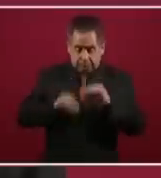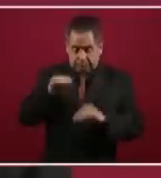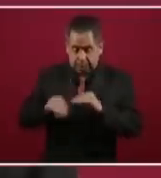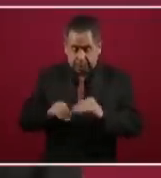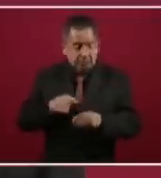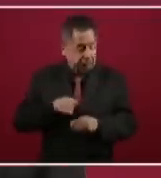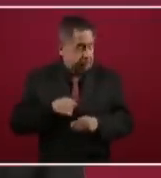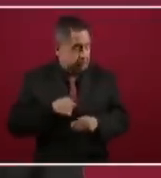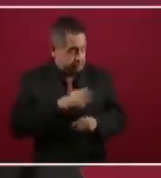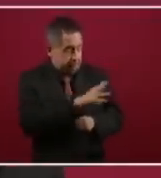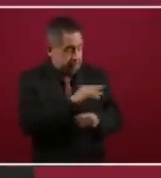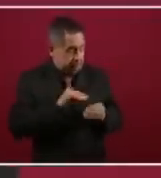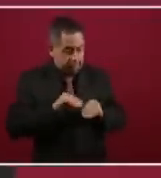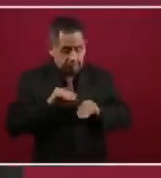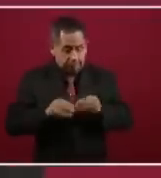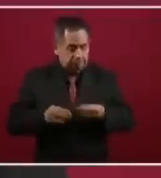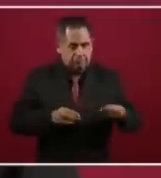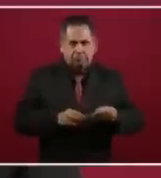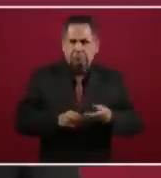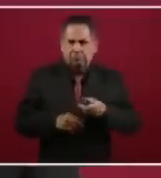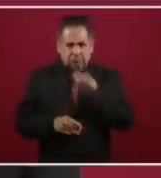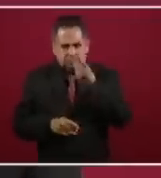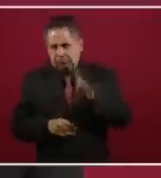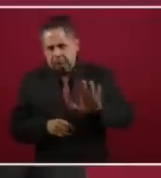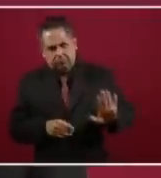Entonces, cuando les digo no,